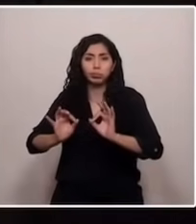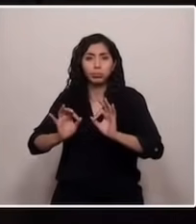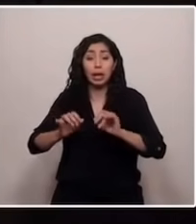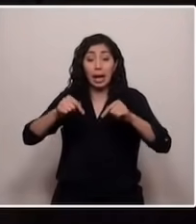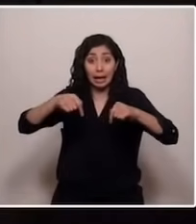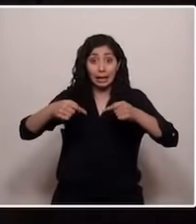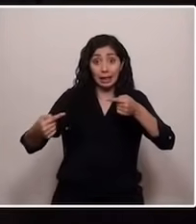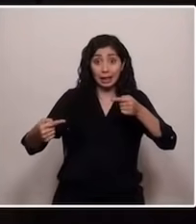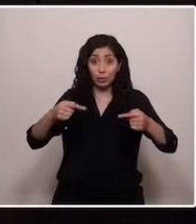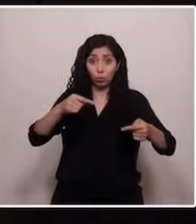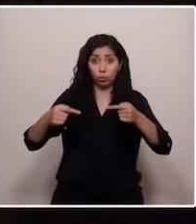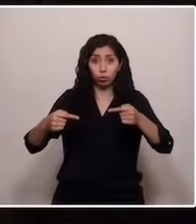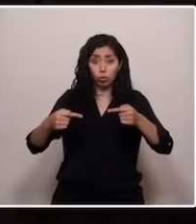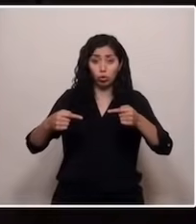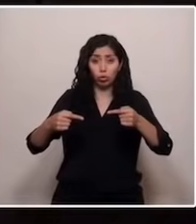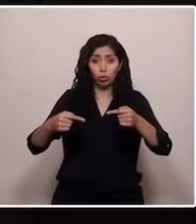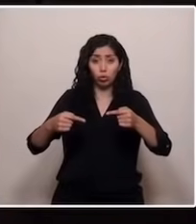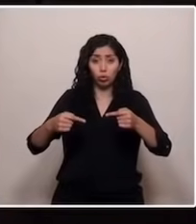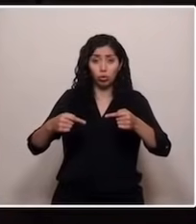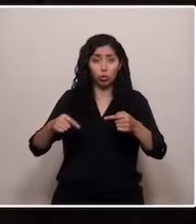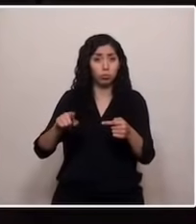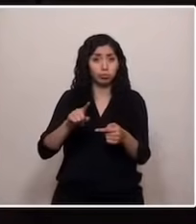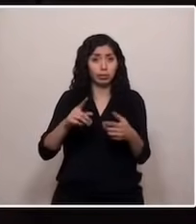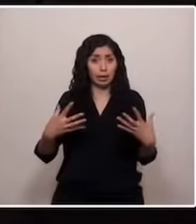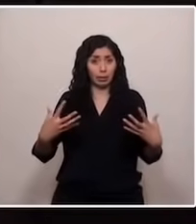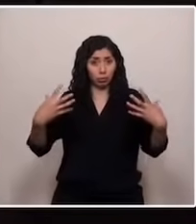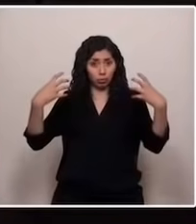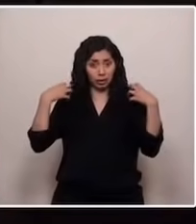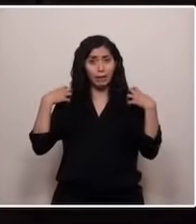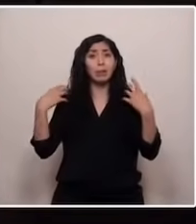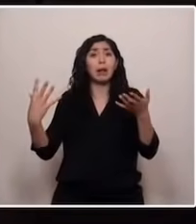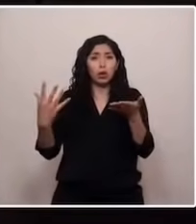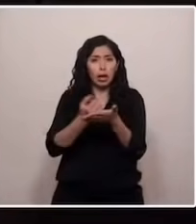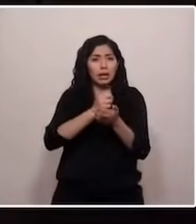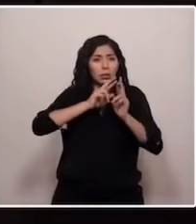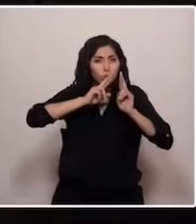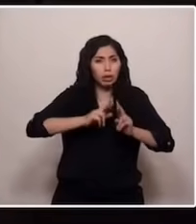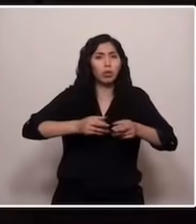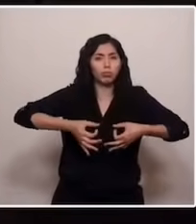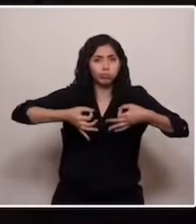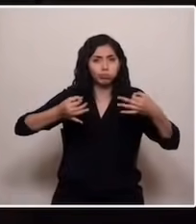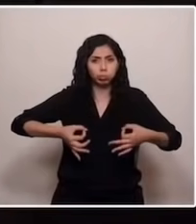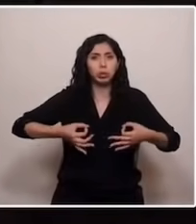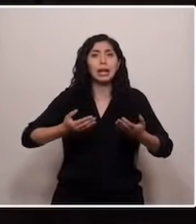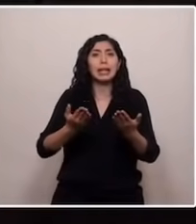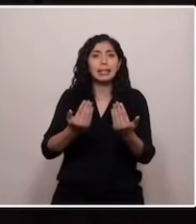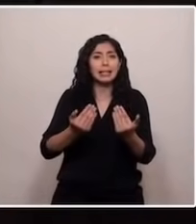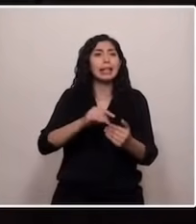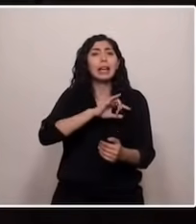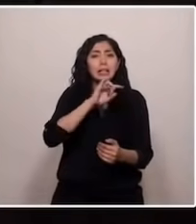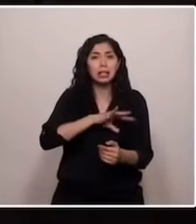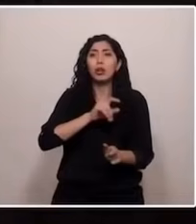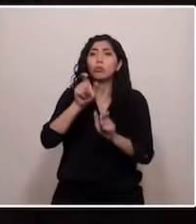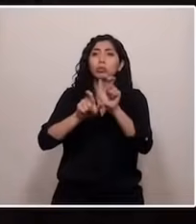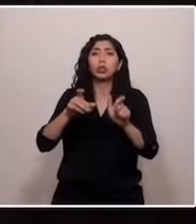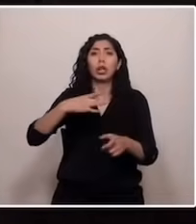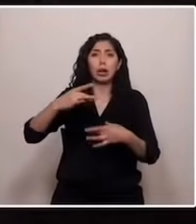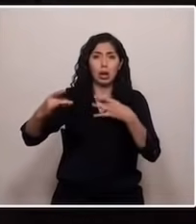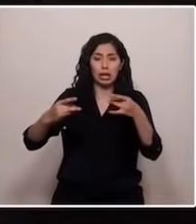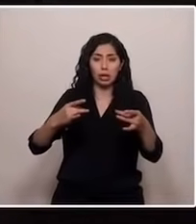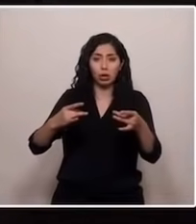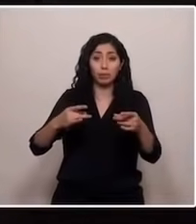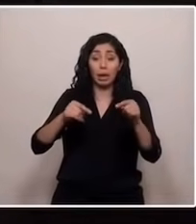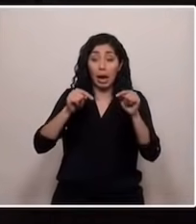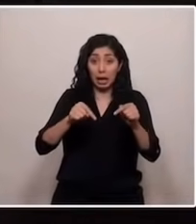seamos serios y responsables para llegar a los buenos resultados que se merecen los chilenos que nos eligieron en ese sentido y más allá de la